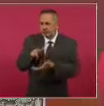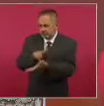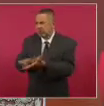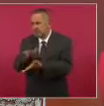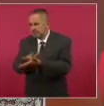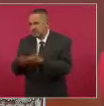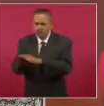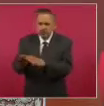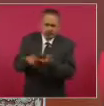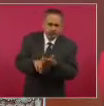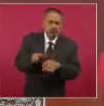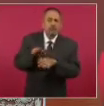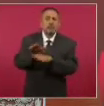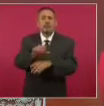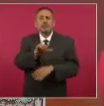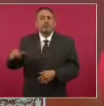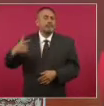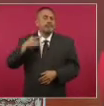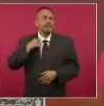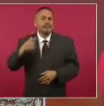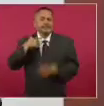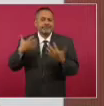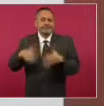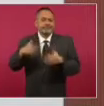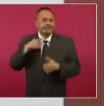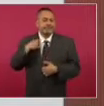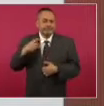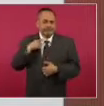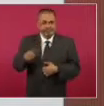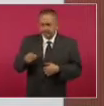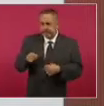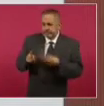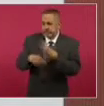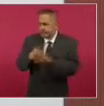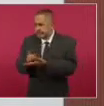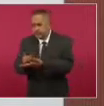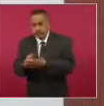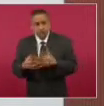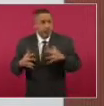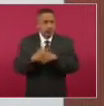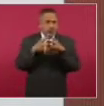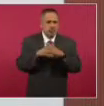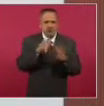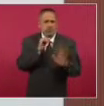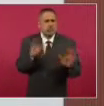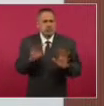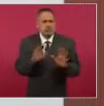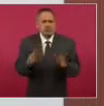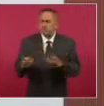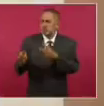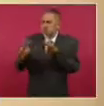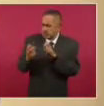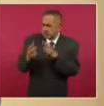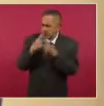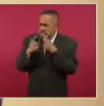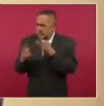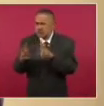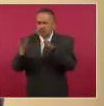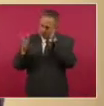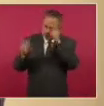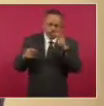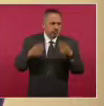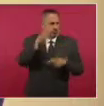todas en la industria textil. En estos casos, sin usar la fuerza, se celebraron acuerdos entre obreros